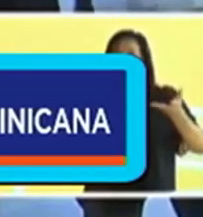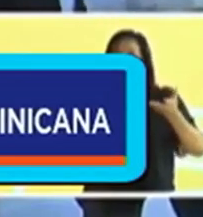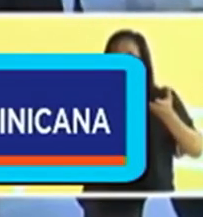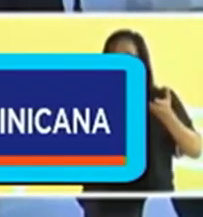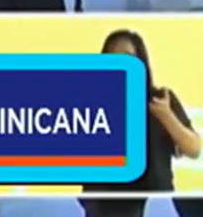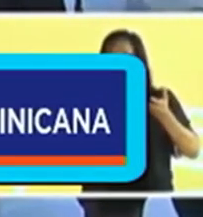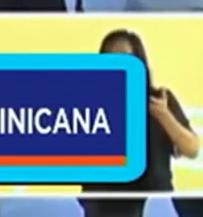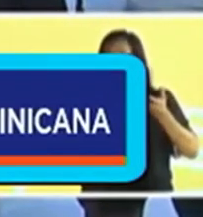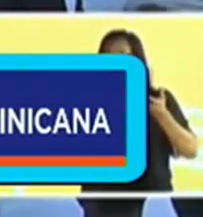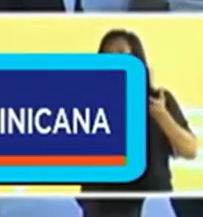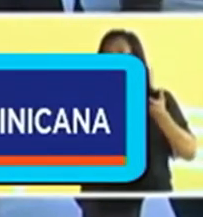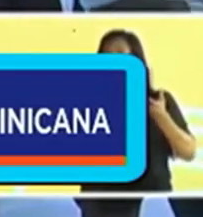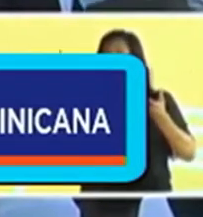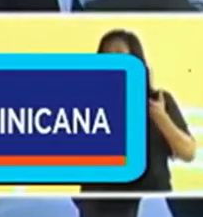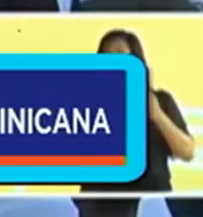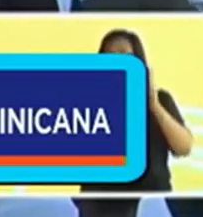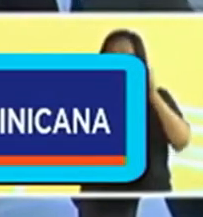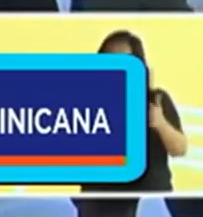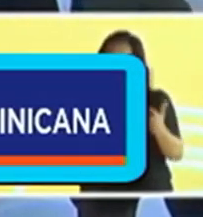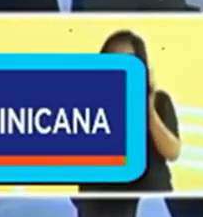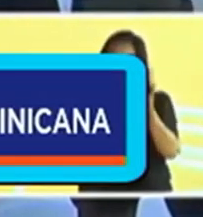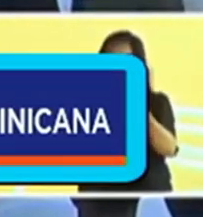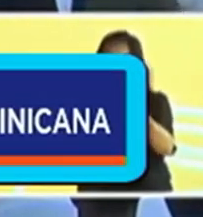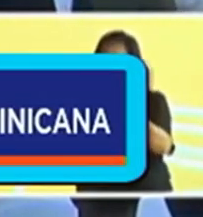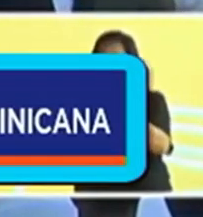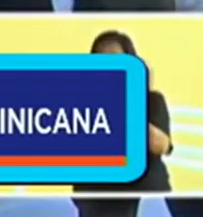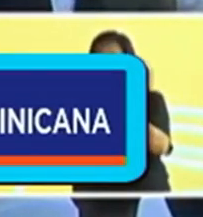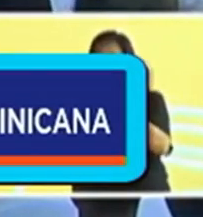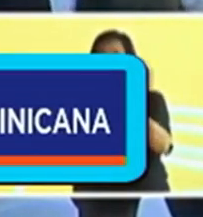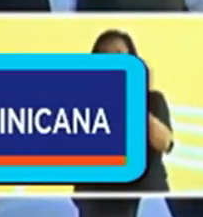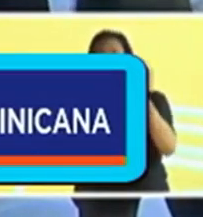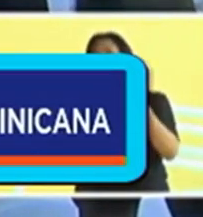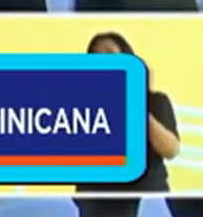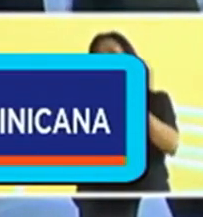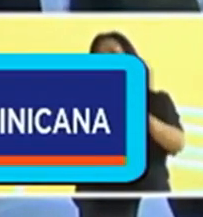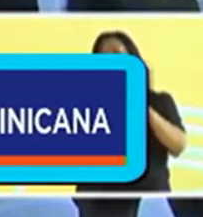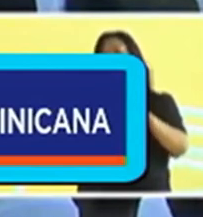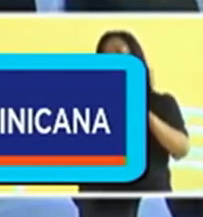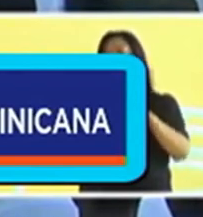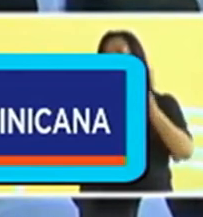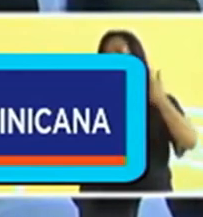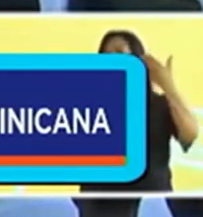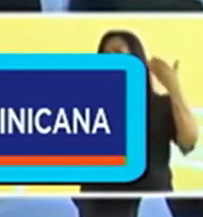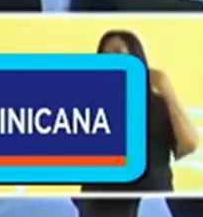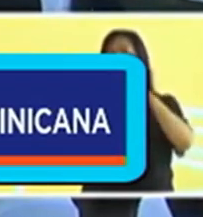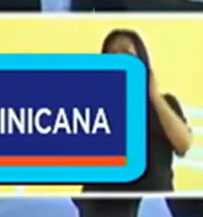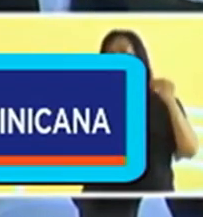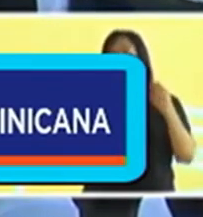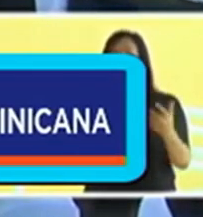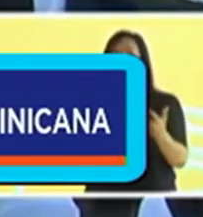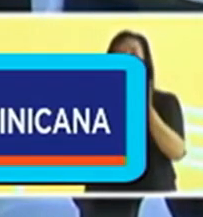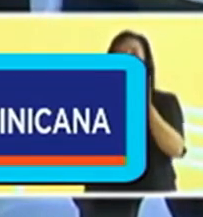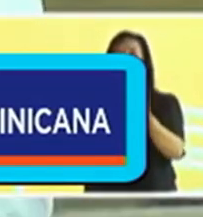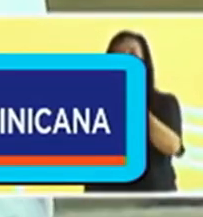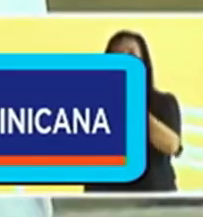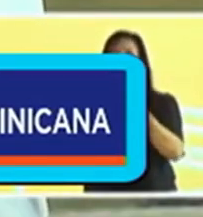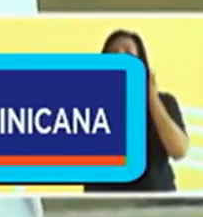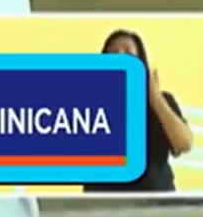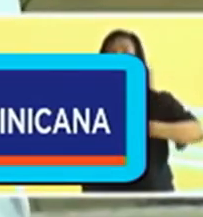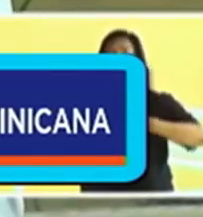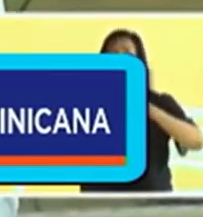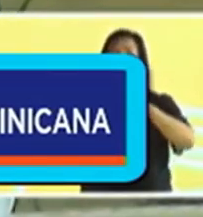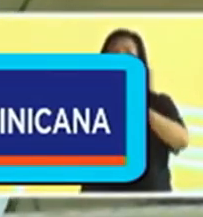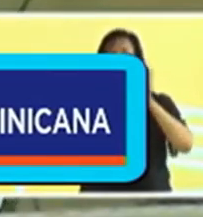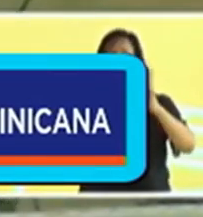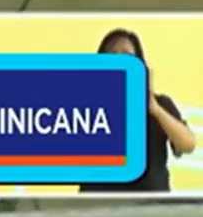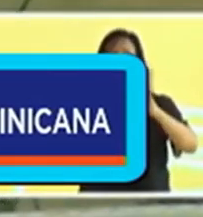son que corresponden a la pandemia y que son de mucha utilidad como complementario para el proceso de